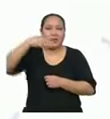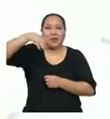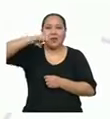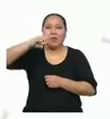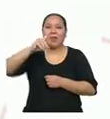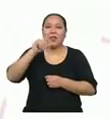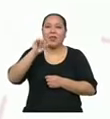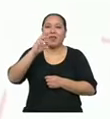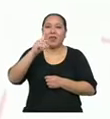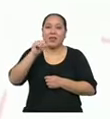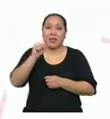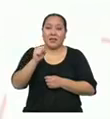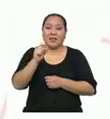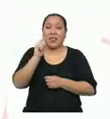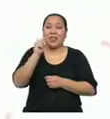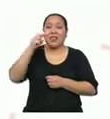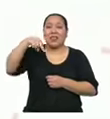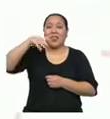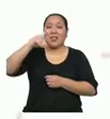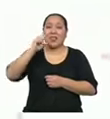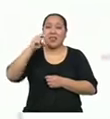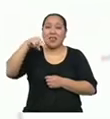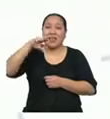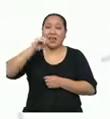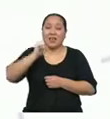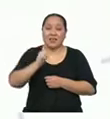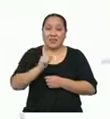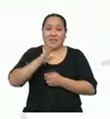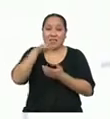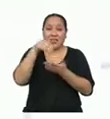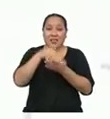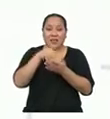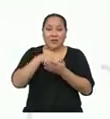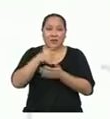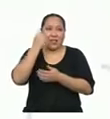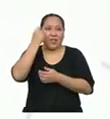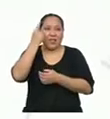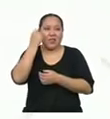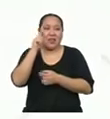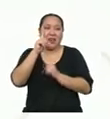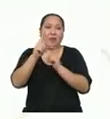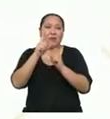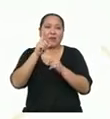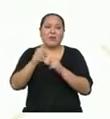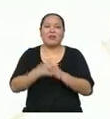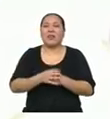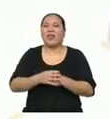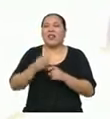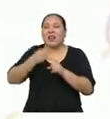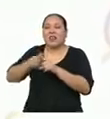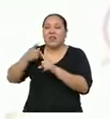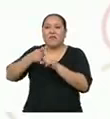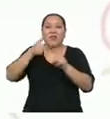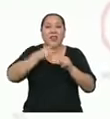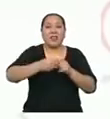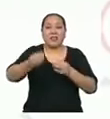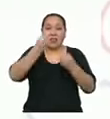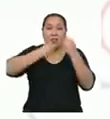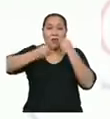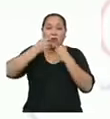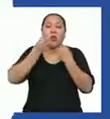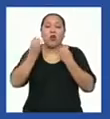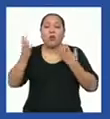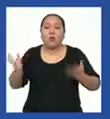tendencia central para establecer conclusiones sobre la diversidad de nuestra gastronomía y la percepción de las personas sobre los factores que la impulsaron a nivel